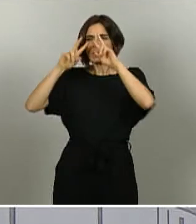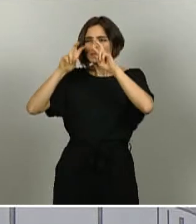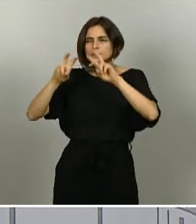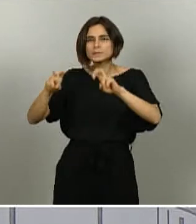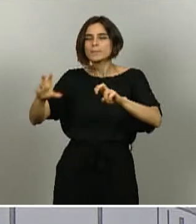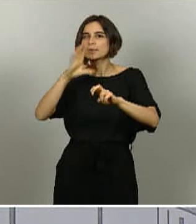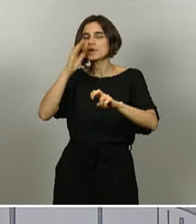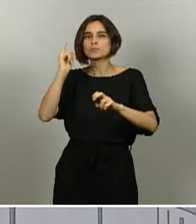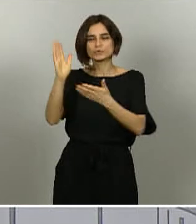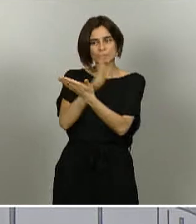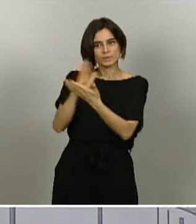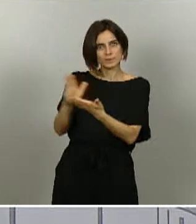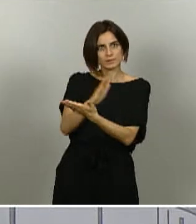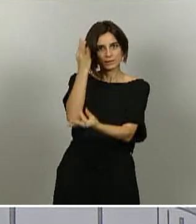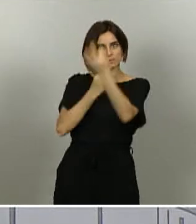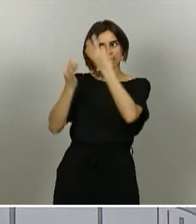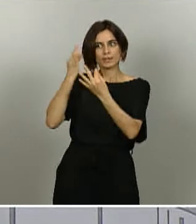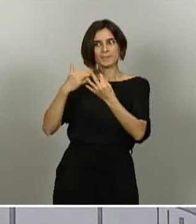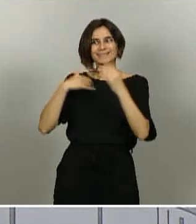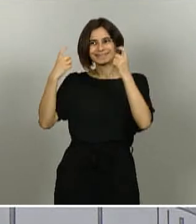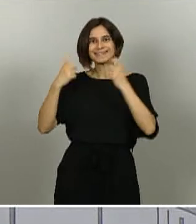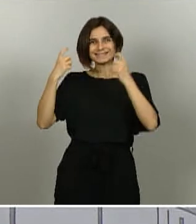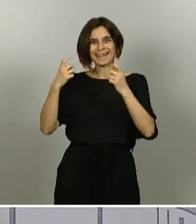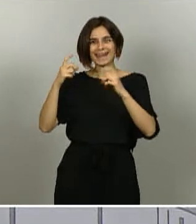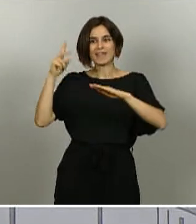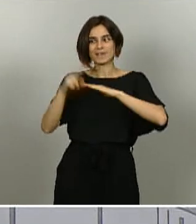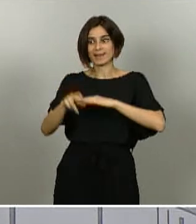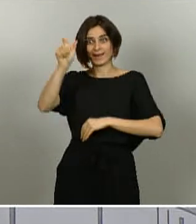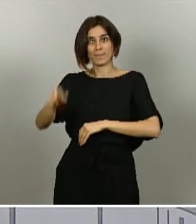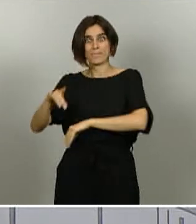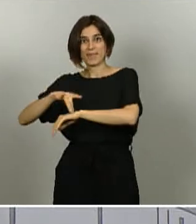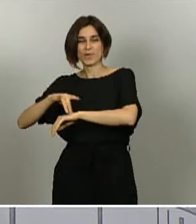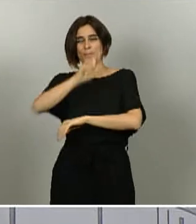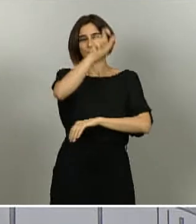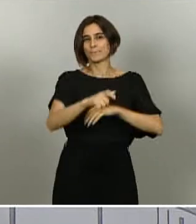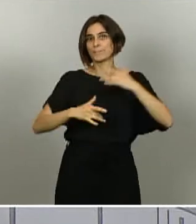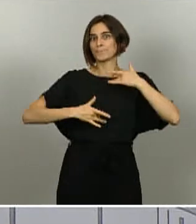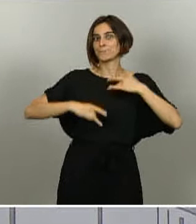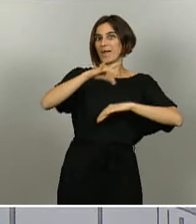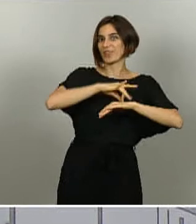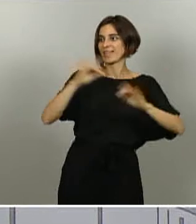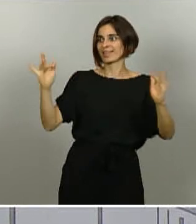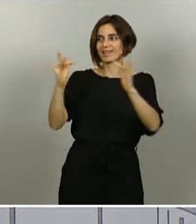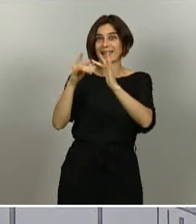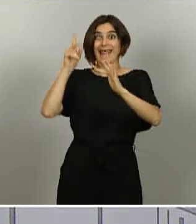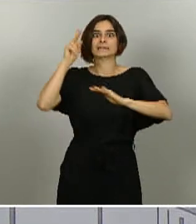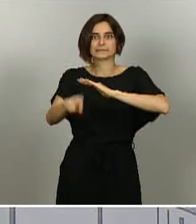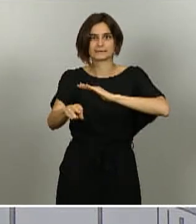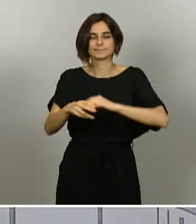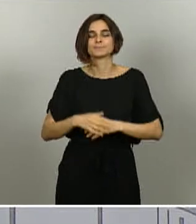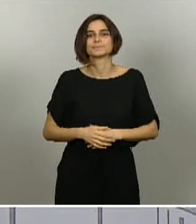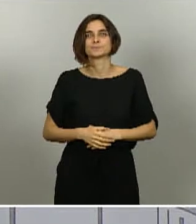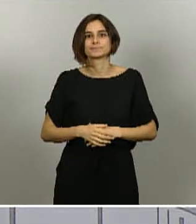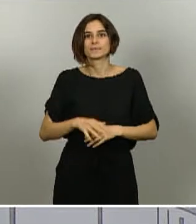para los pacientes con los que tratan. Bueno, en este caso, por ejemplo, tenemos que se han notificado a día de